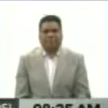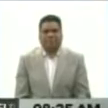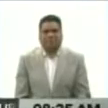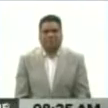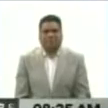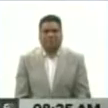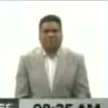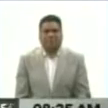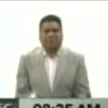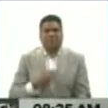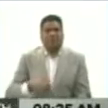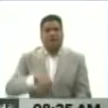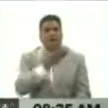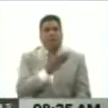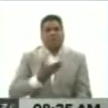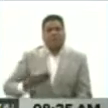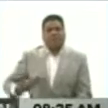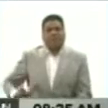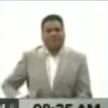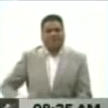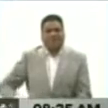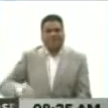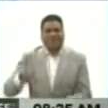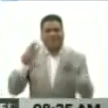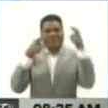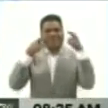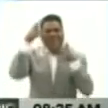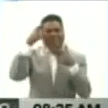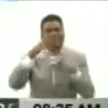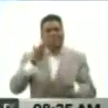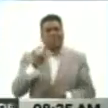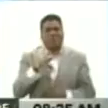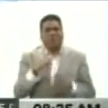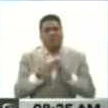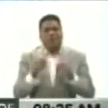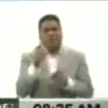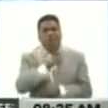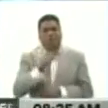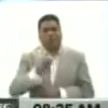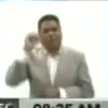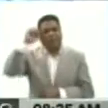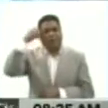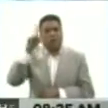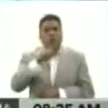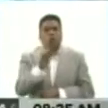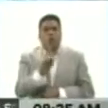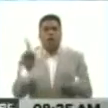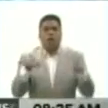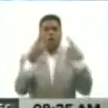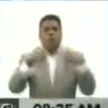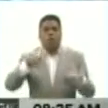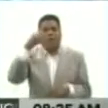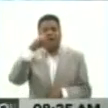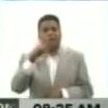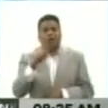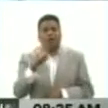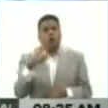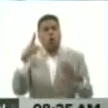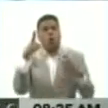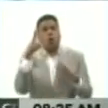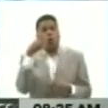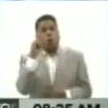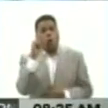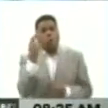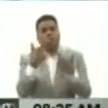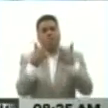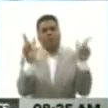venezolano, del presidente, del comandante Hugo Chávez, a quien hemos rendido tributo toda esta semana, no por ser su cumpleaños, sino por ser un hombre que ha libertado